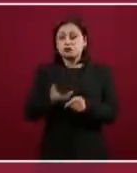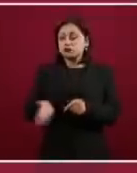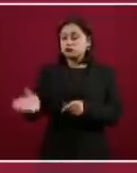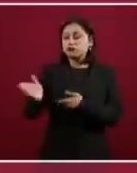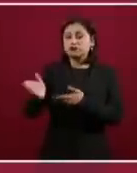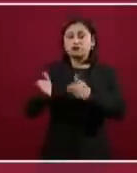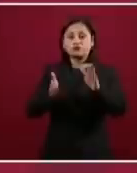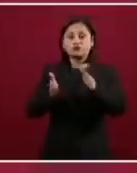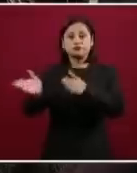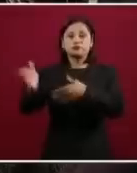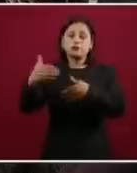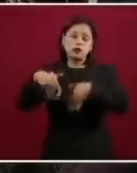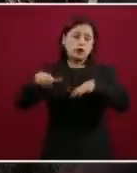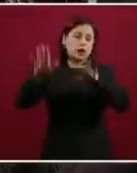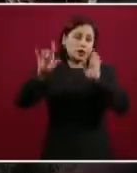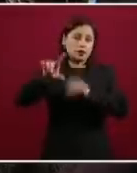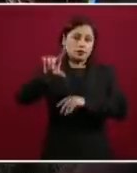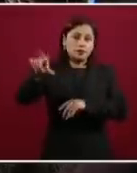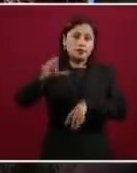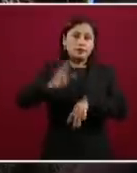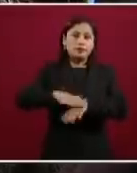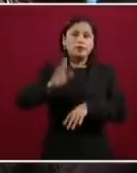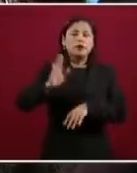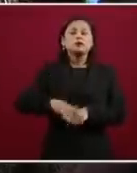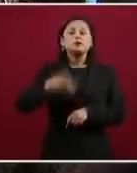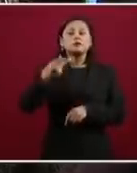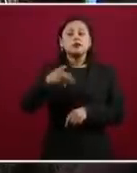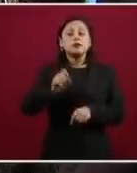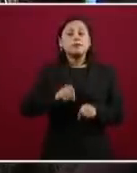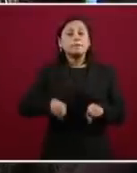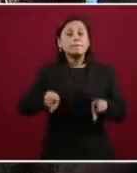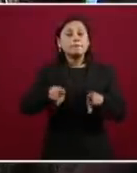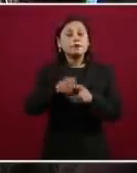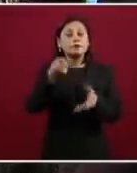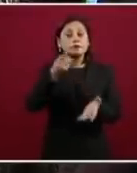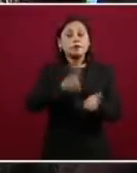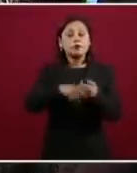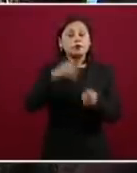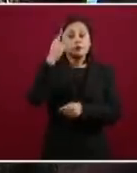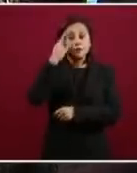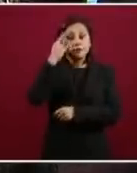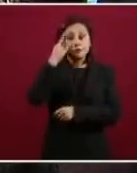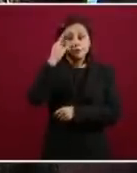complementario. Y lo mismo en el caso de Campeche.